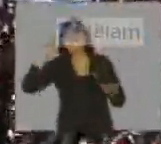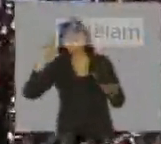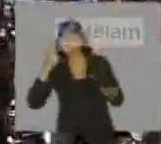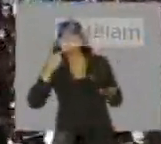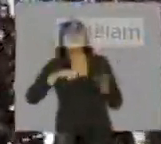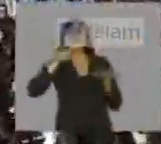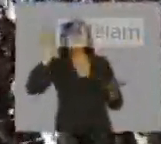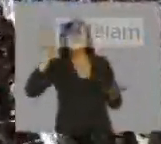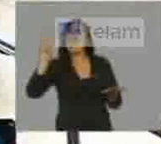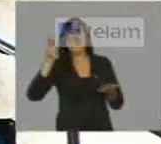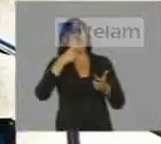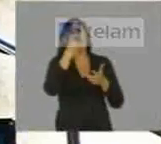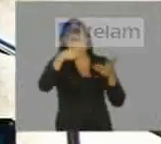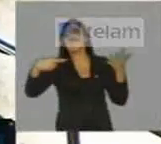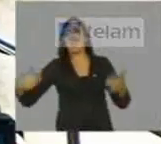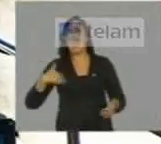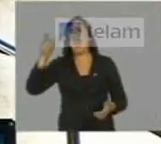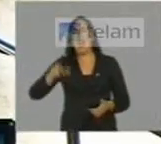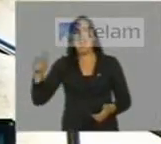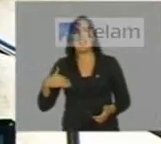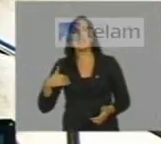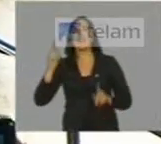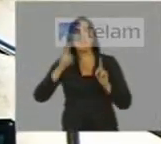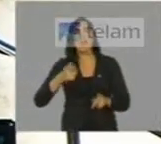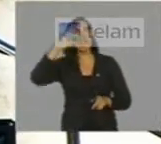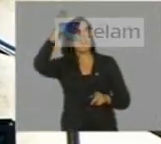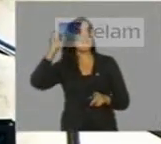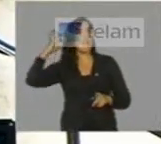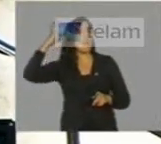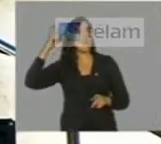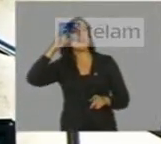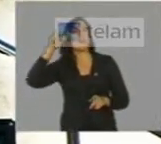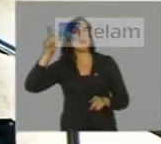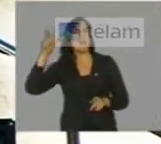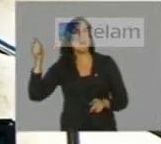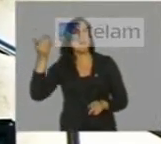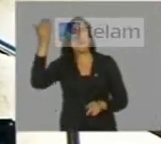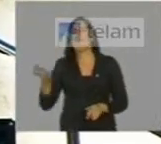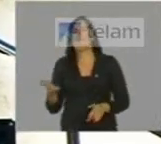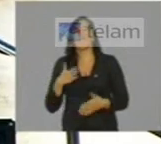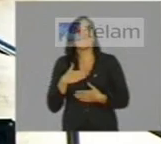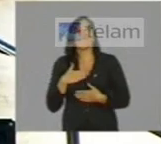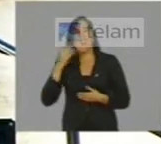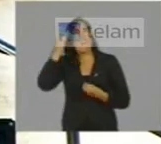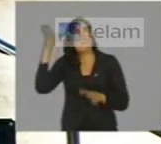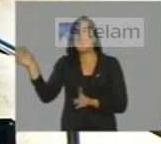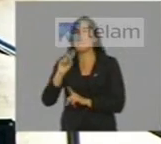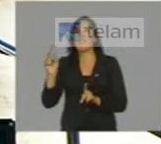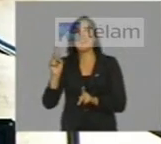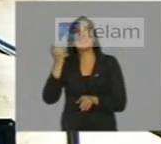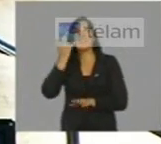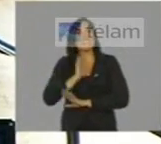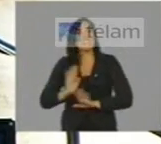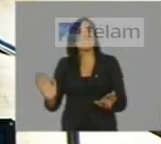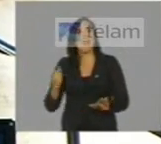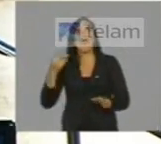Perón, tantos argentinos, Eva, nuestra inolvidable, que ya no nos pertenece,